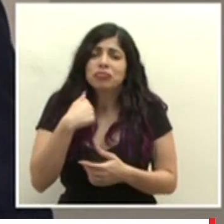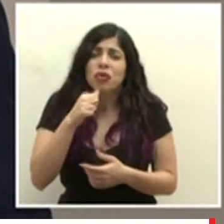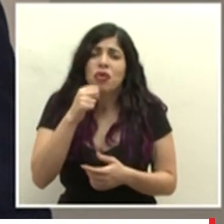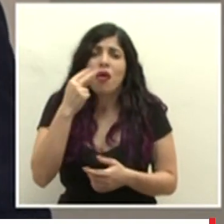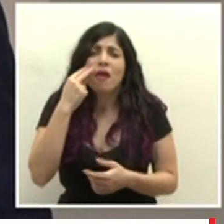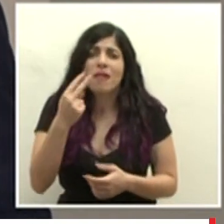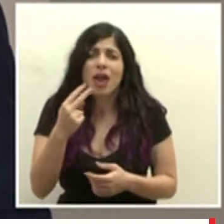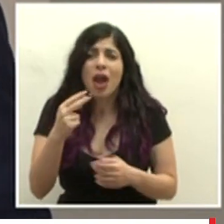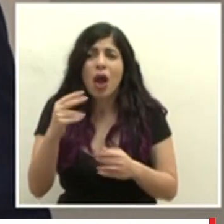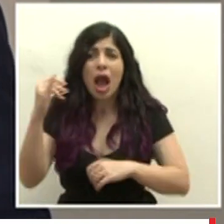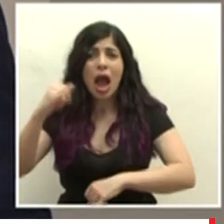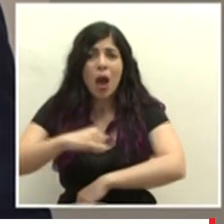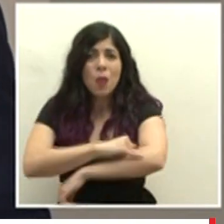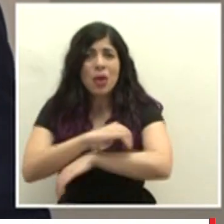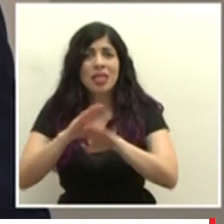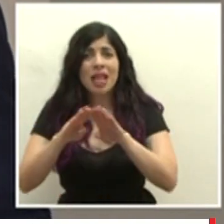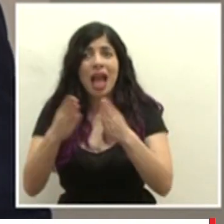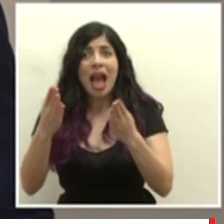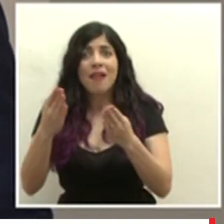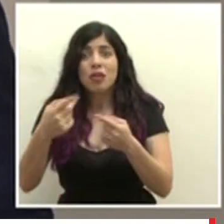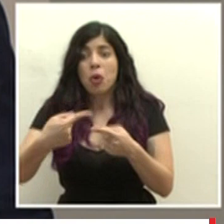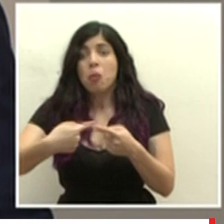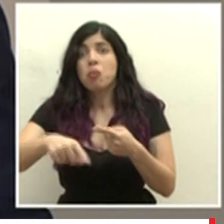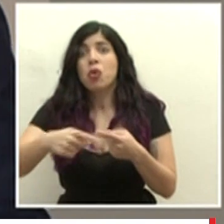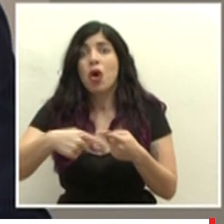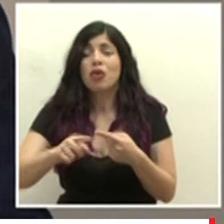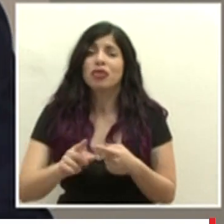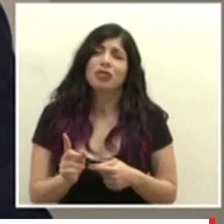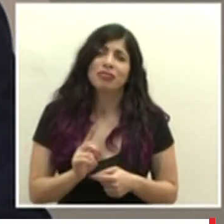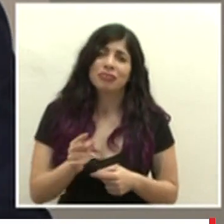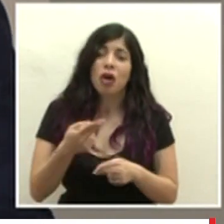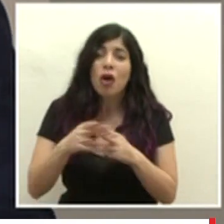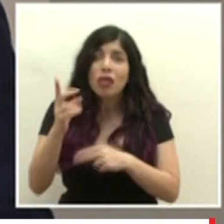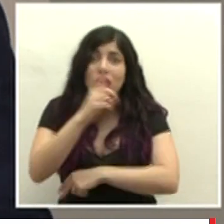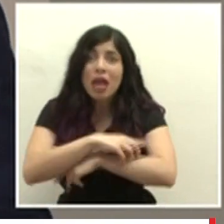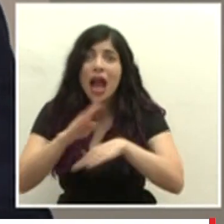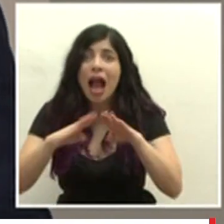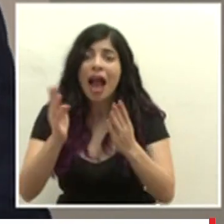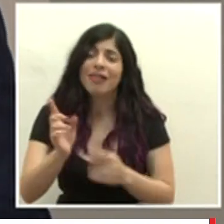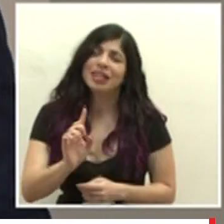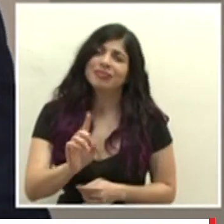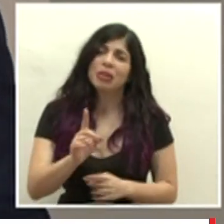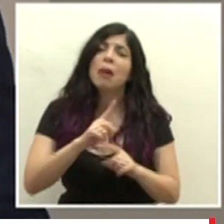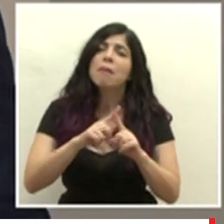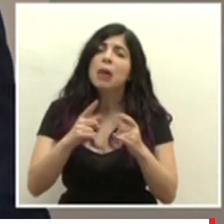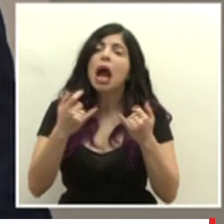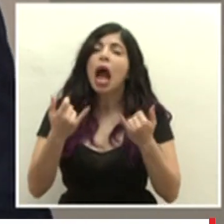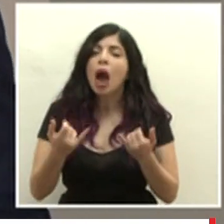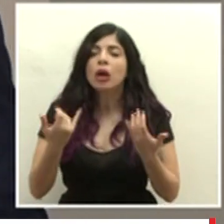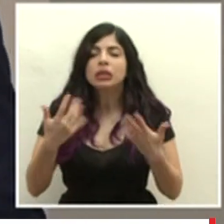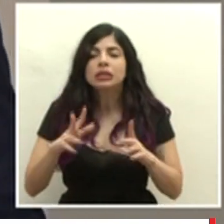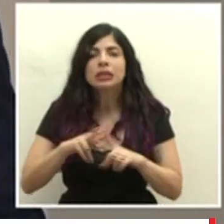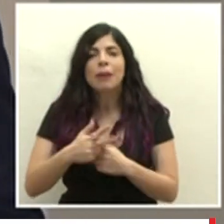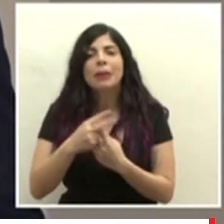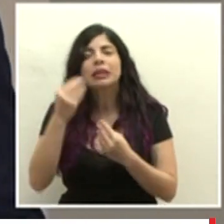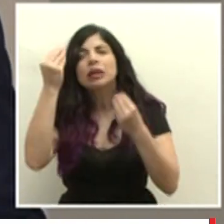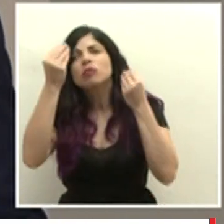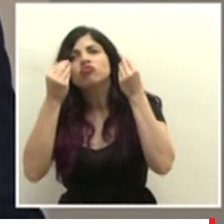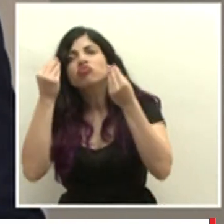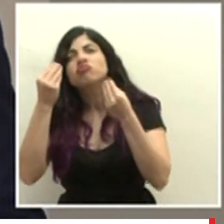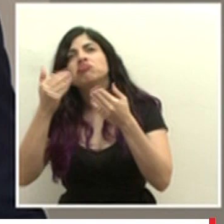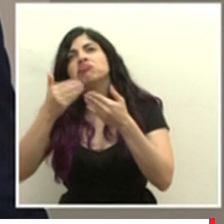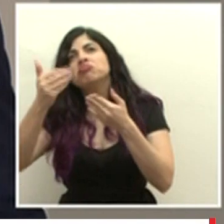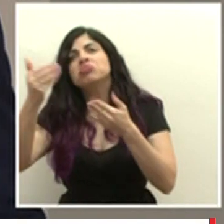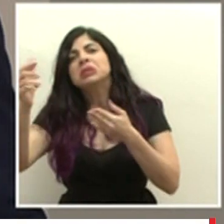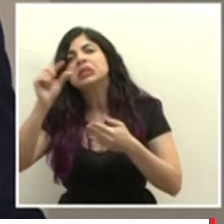la apertura de los aeropuertos a la vuelta de la esquina en cuestión de pocos días, pero sí, ya estamos pensando en que en unas semanas